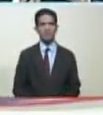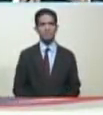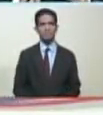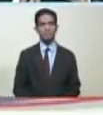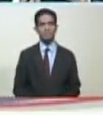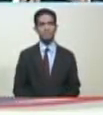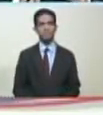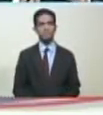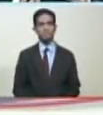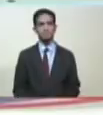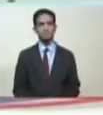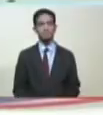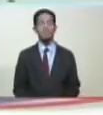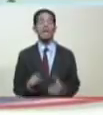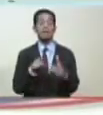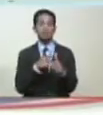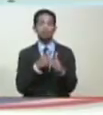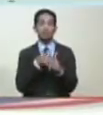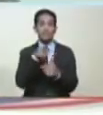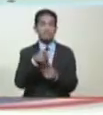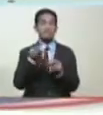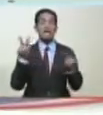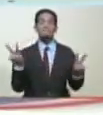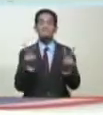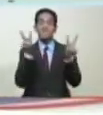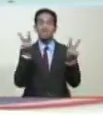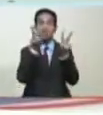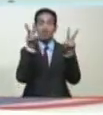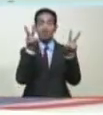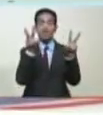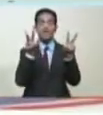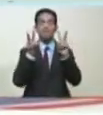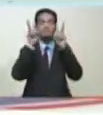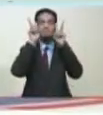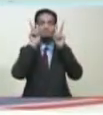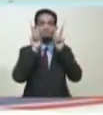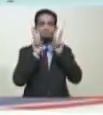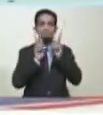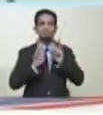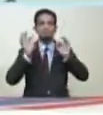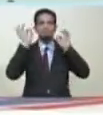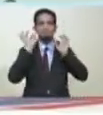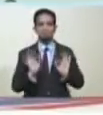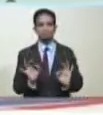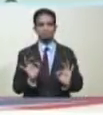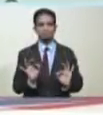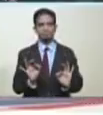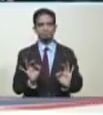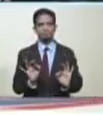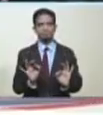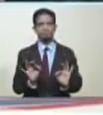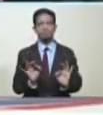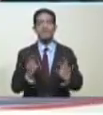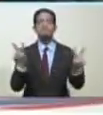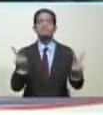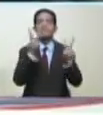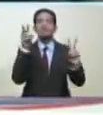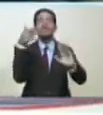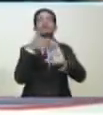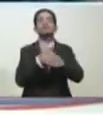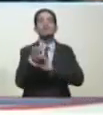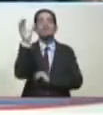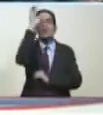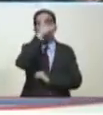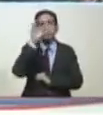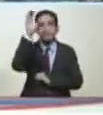Así que ha sido una victoria en toda la línea. Ha sido una victoria verdaderamente de la conciencia nacional, de los